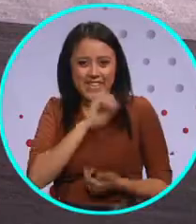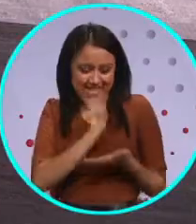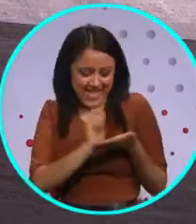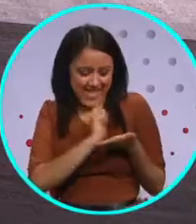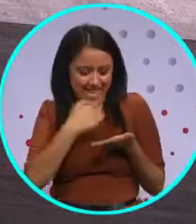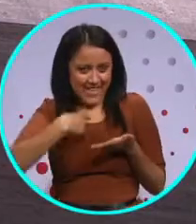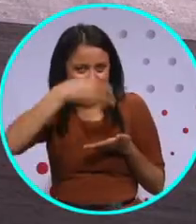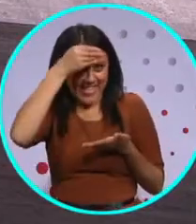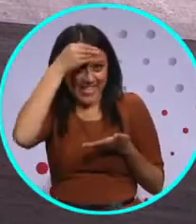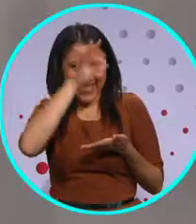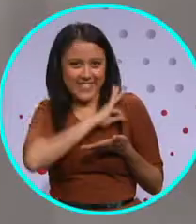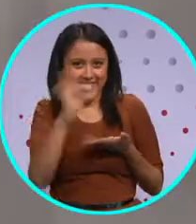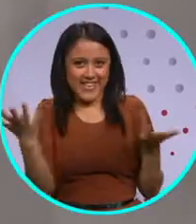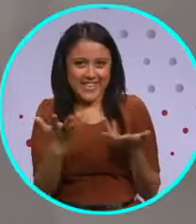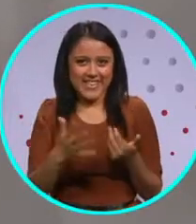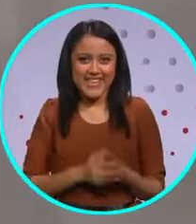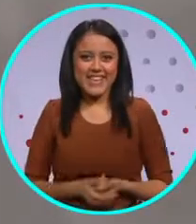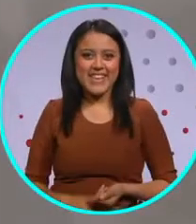lo